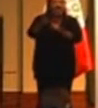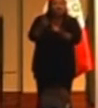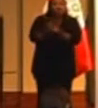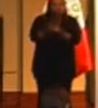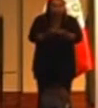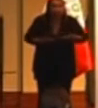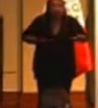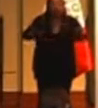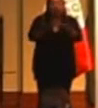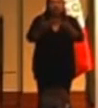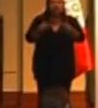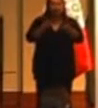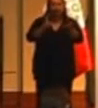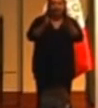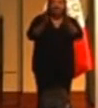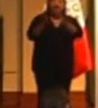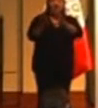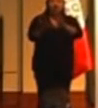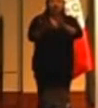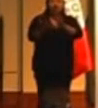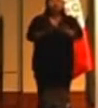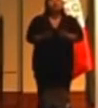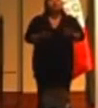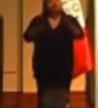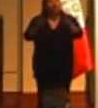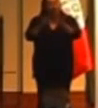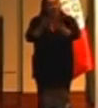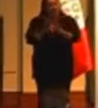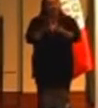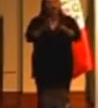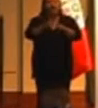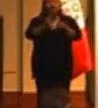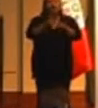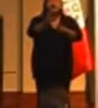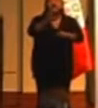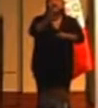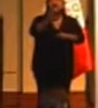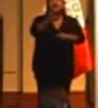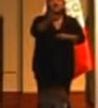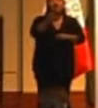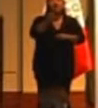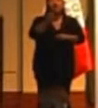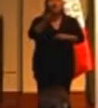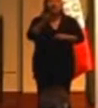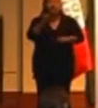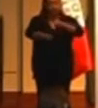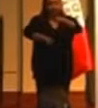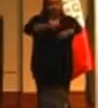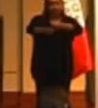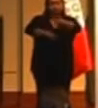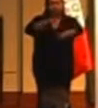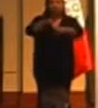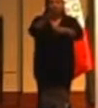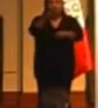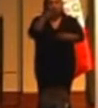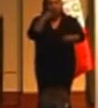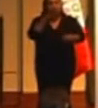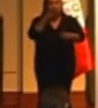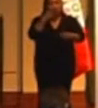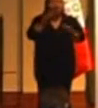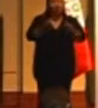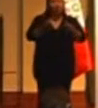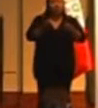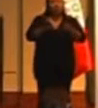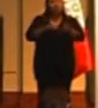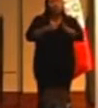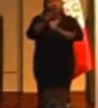transformando. ¿Qué duda cabe? El arco está transformado, hay una ciclovía que hoy en día, cuando ustedes se ponen a ver cómo